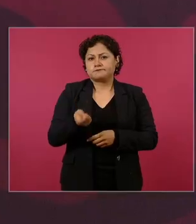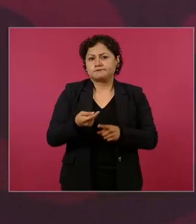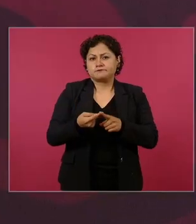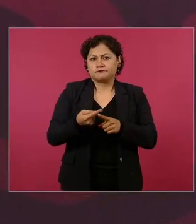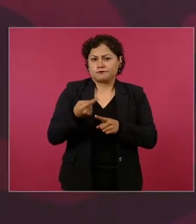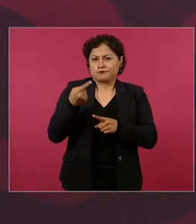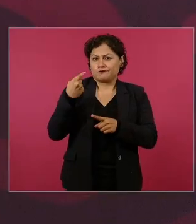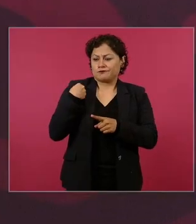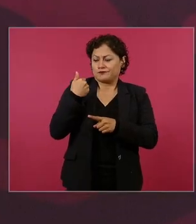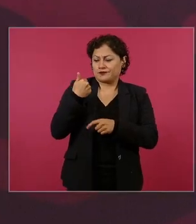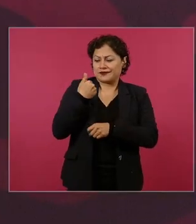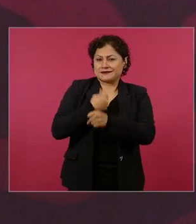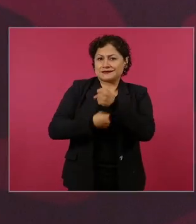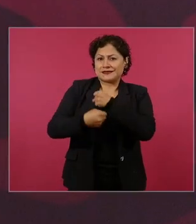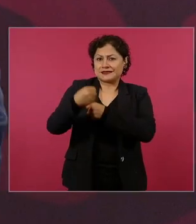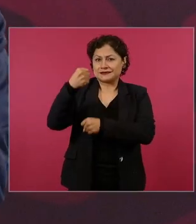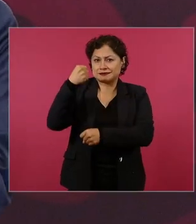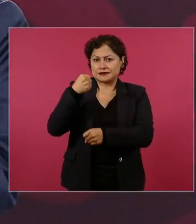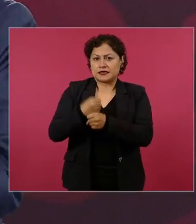6 años, después de